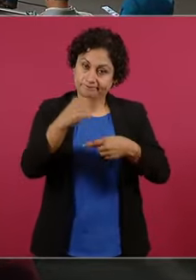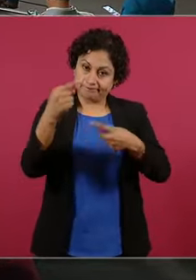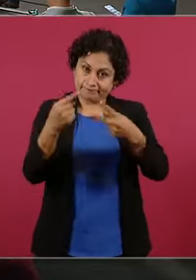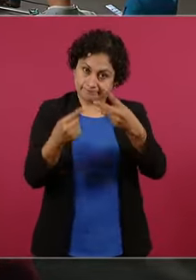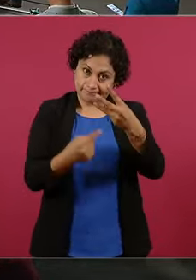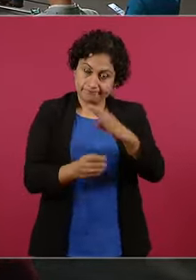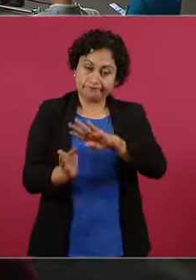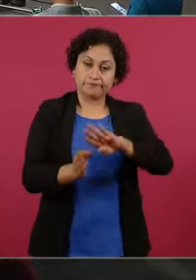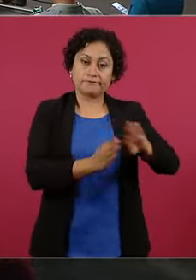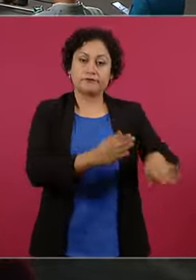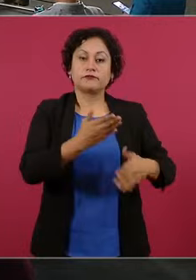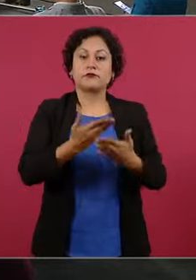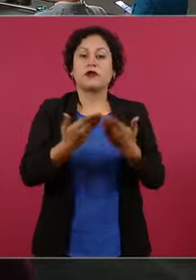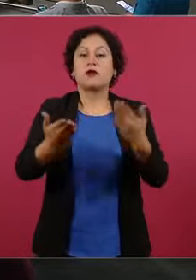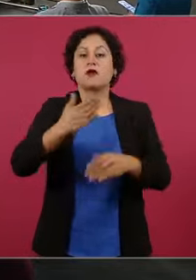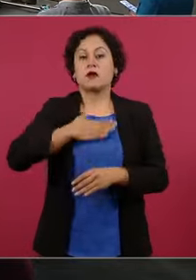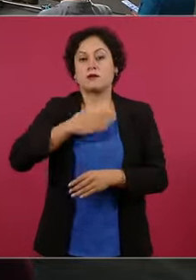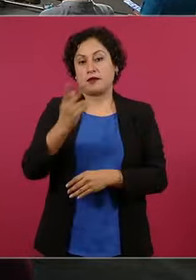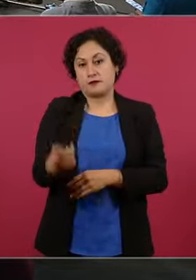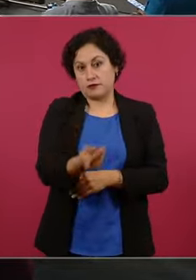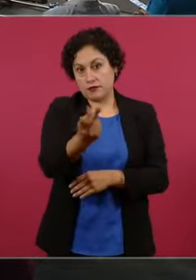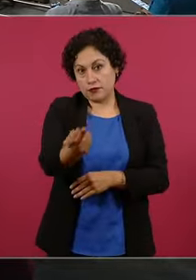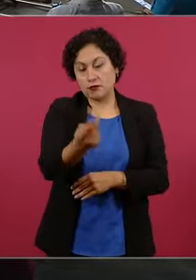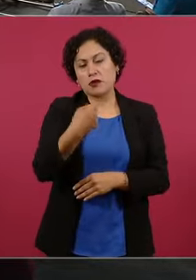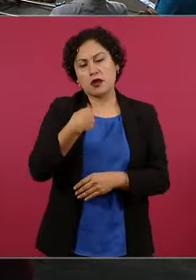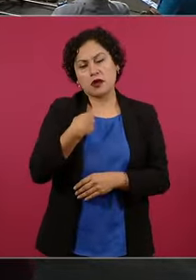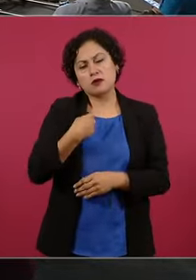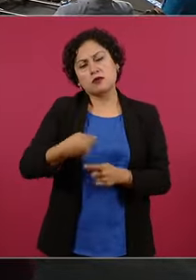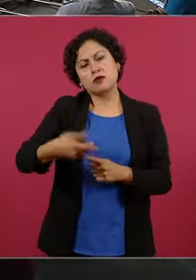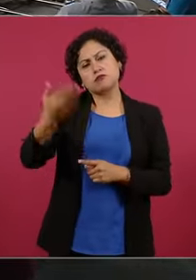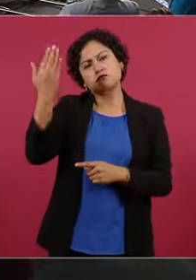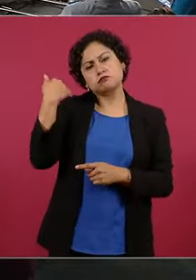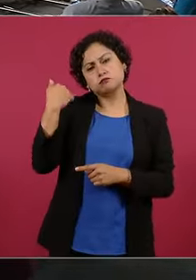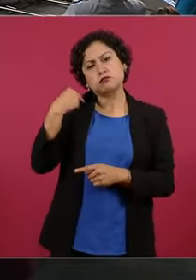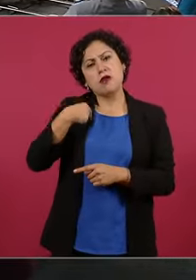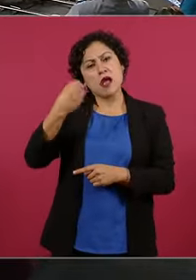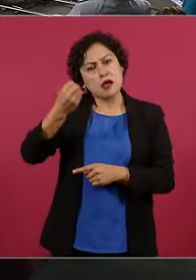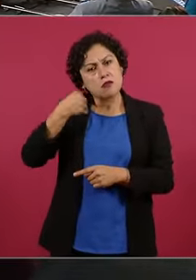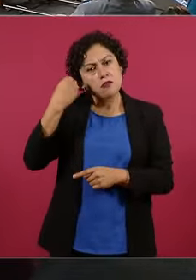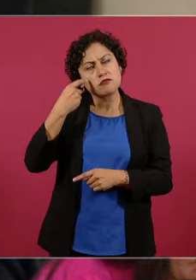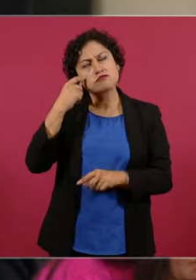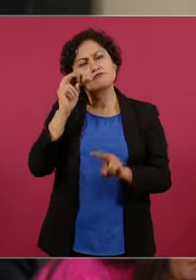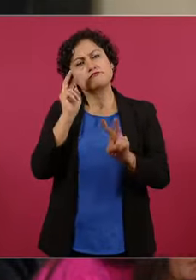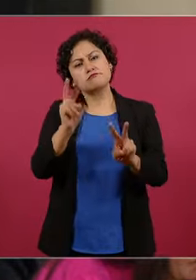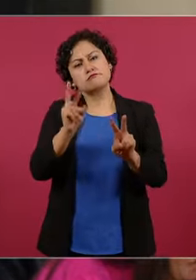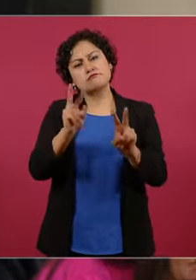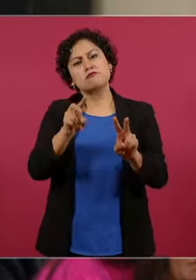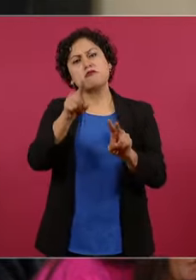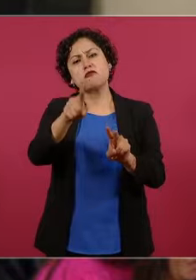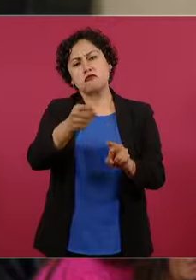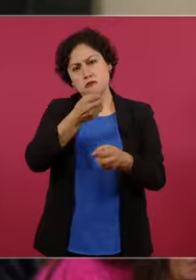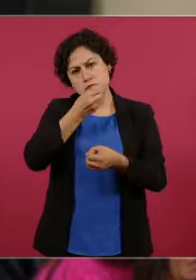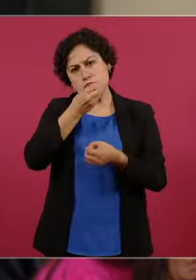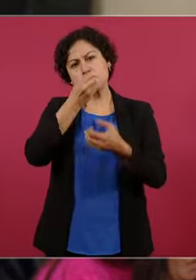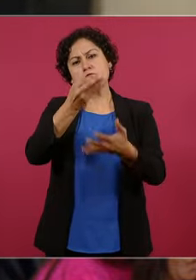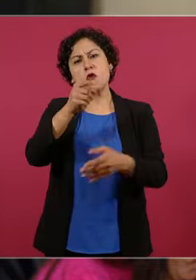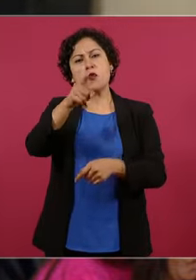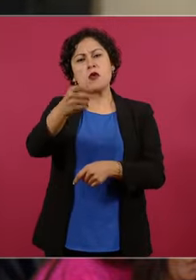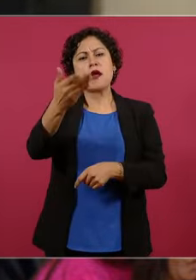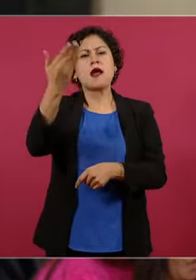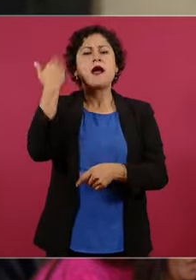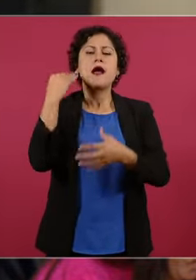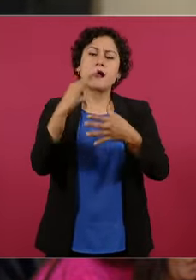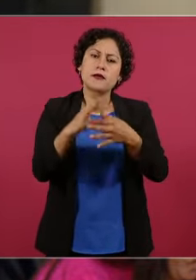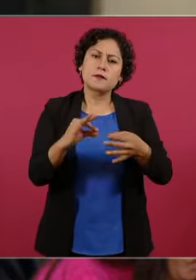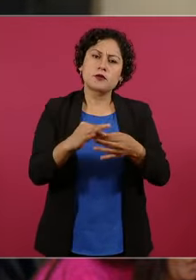muy enfáticamente y en una de las últimas conferencias usted habló de las características de la política y dentro de